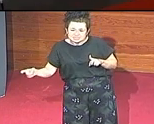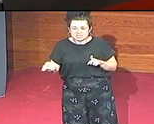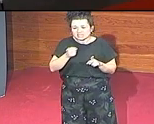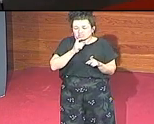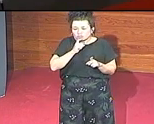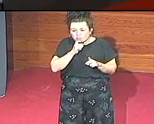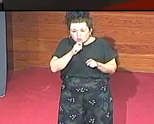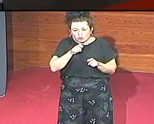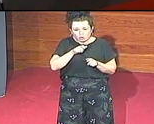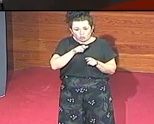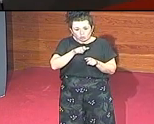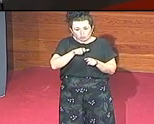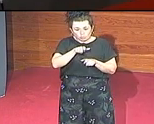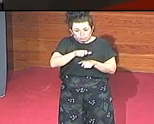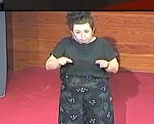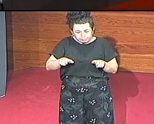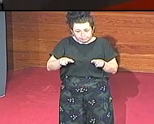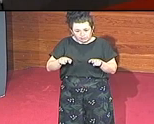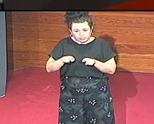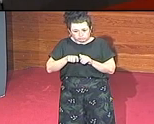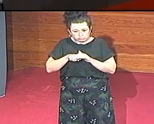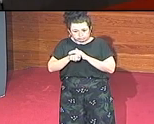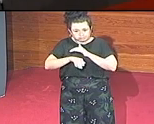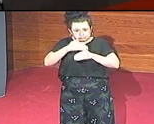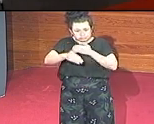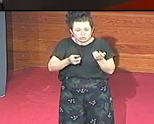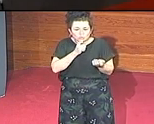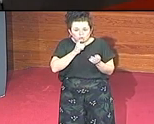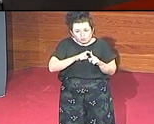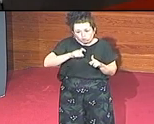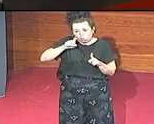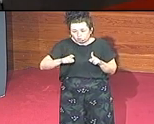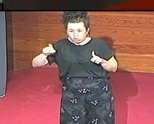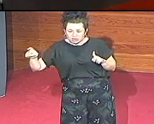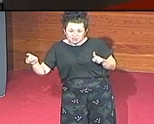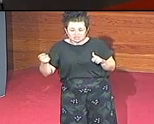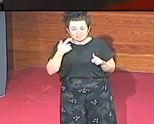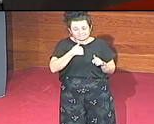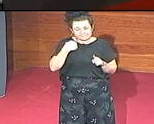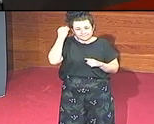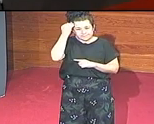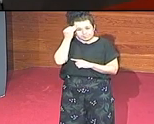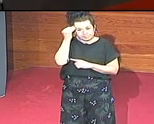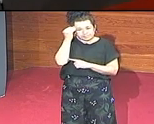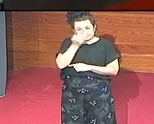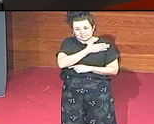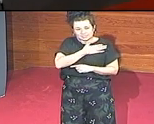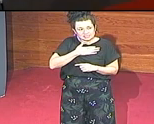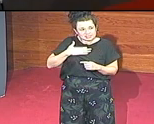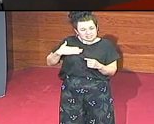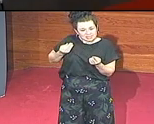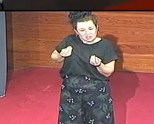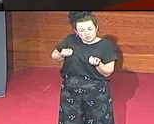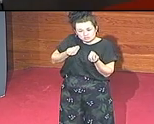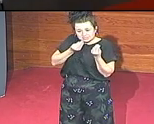población pero poco más entonces pensé pues quiero contar esta historia pero acompañada de una historia más